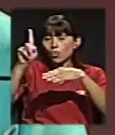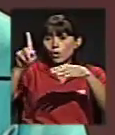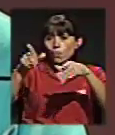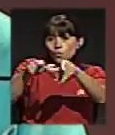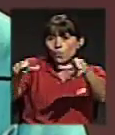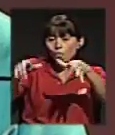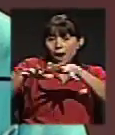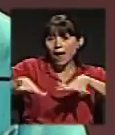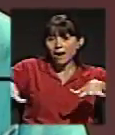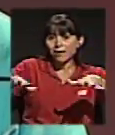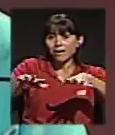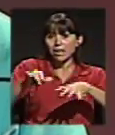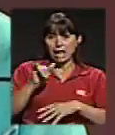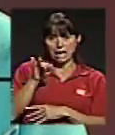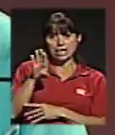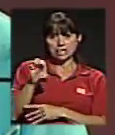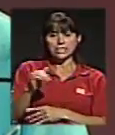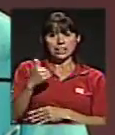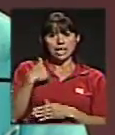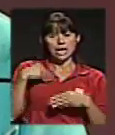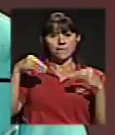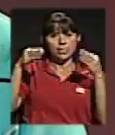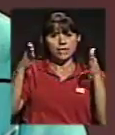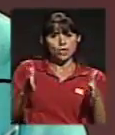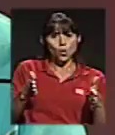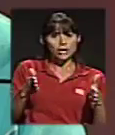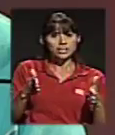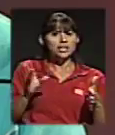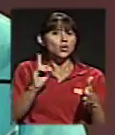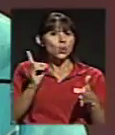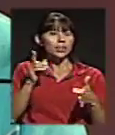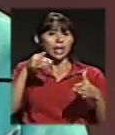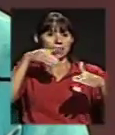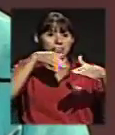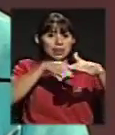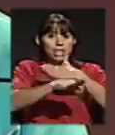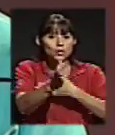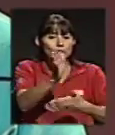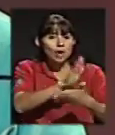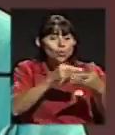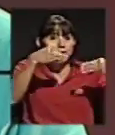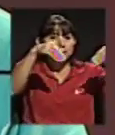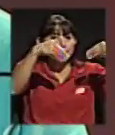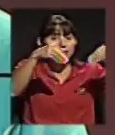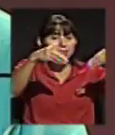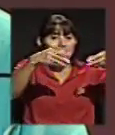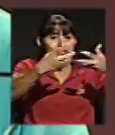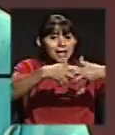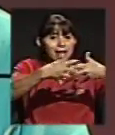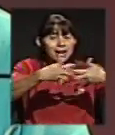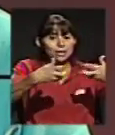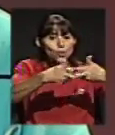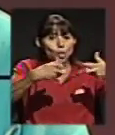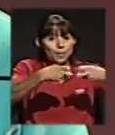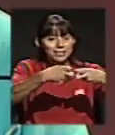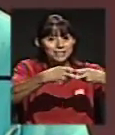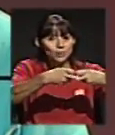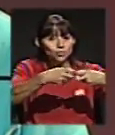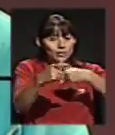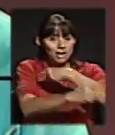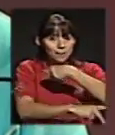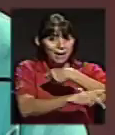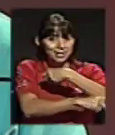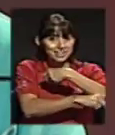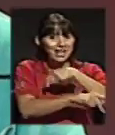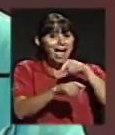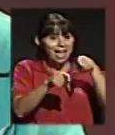vendedores, algunos de las ventas de electrodomésticos más grandes que hay en el país, tiene tiendas dentro de las agencias